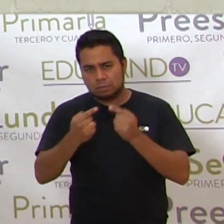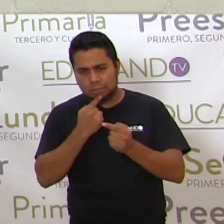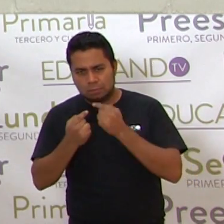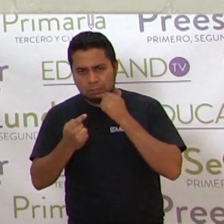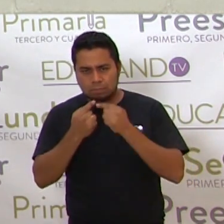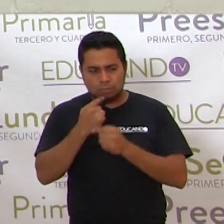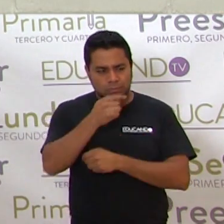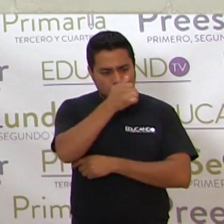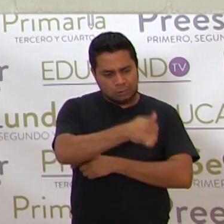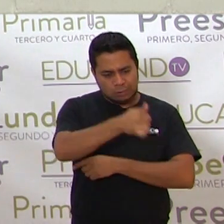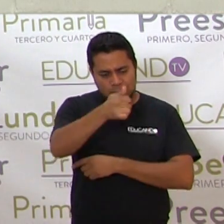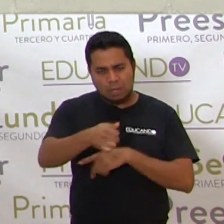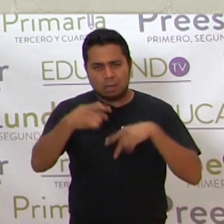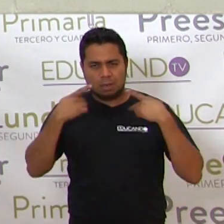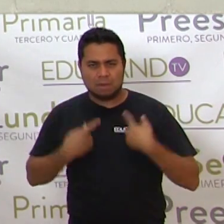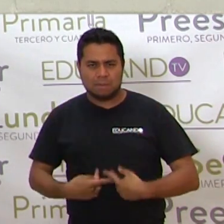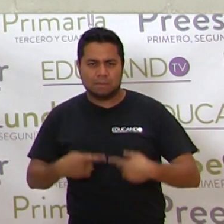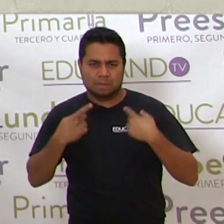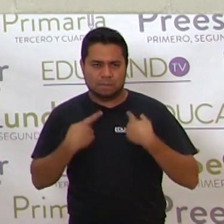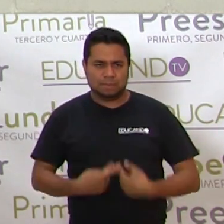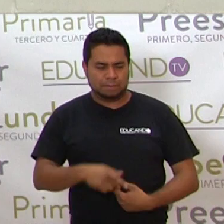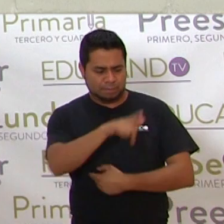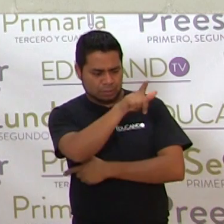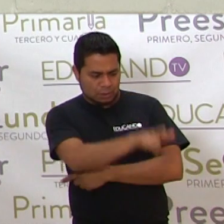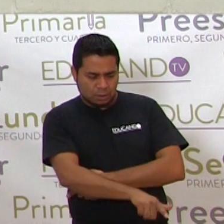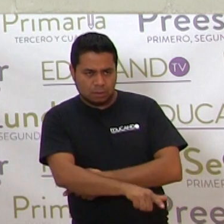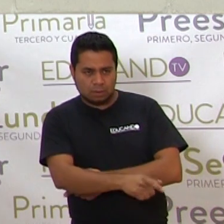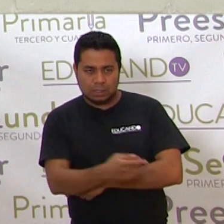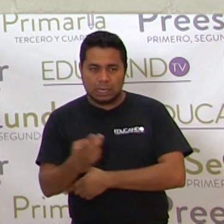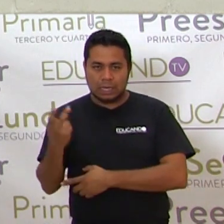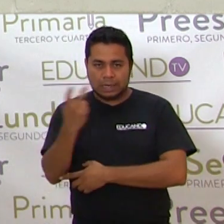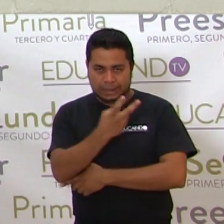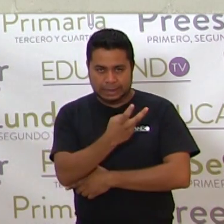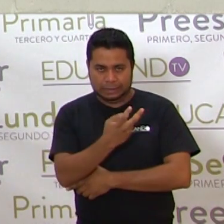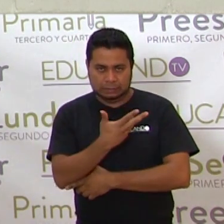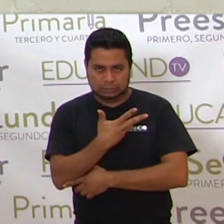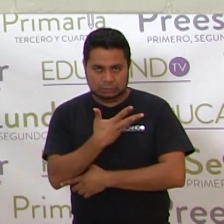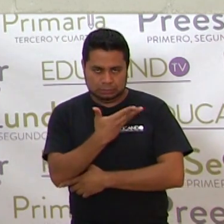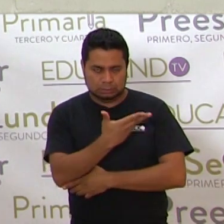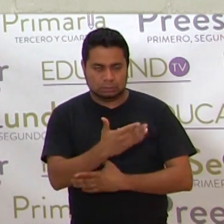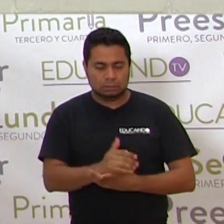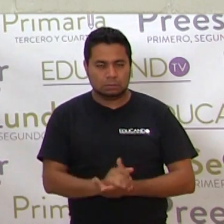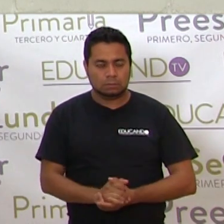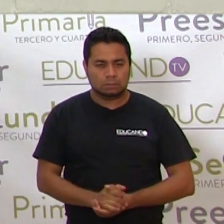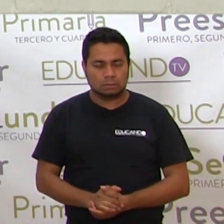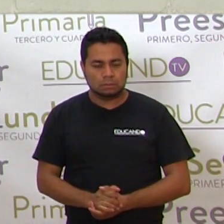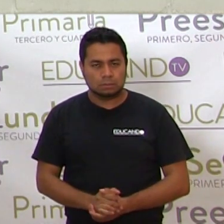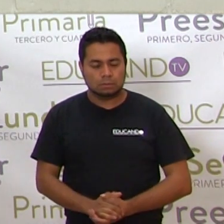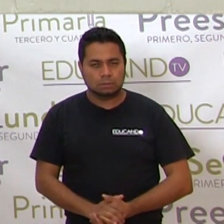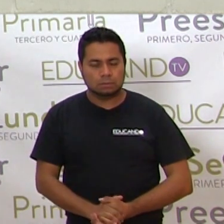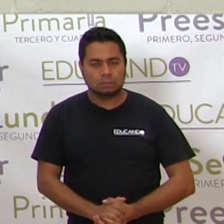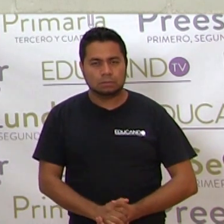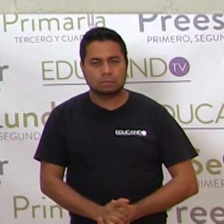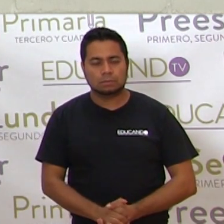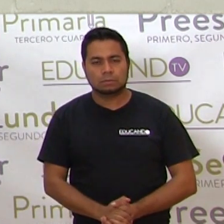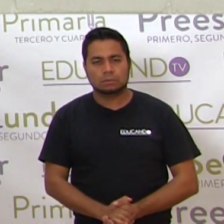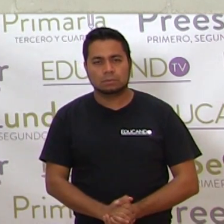cada actor. Esto que tenemos acá, ¿bien? Estas dos cositas